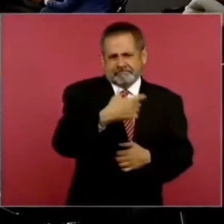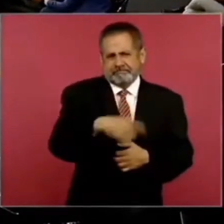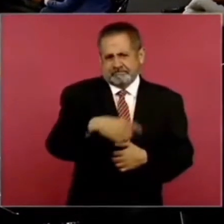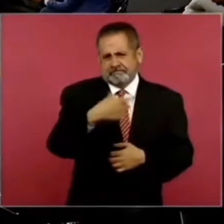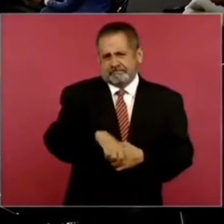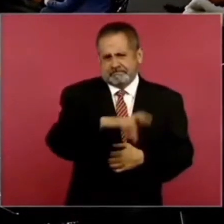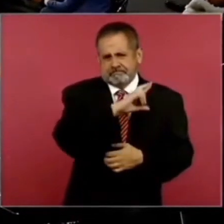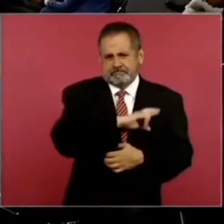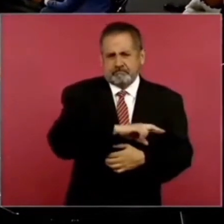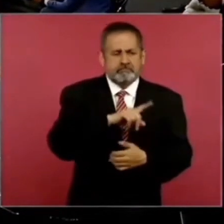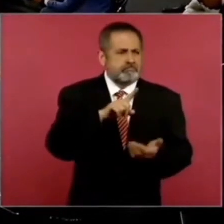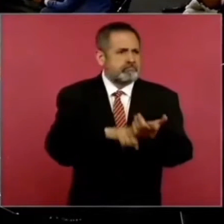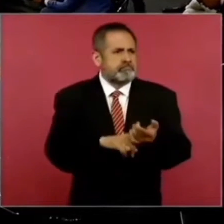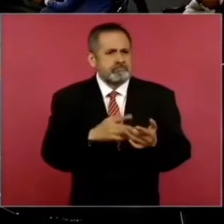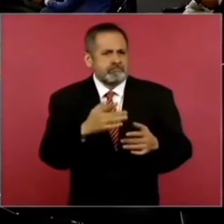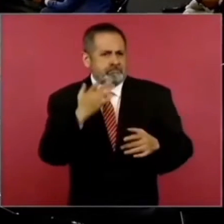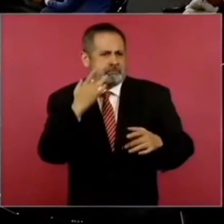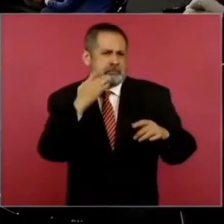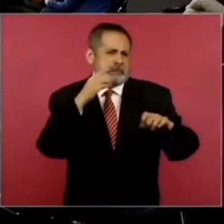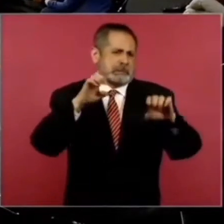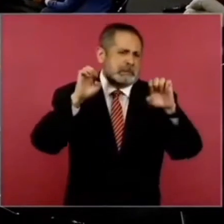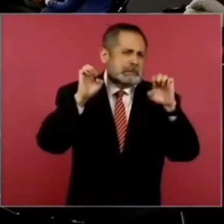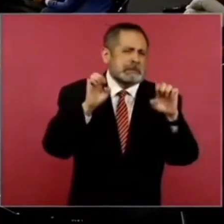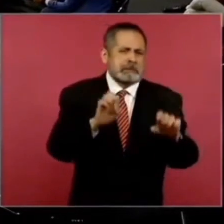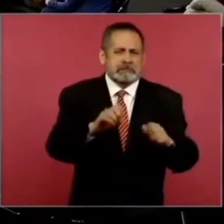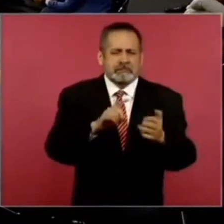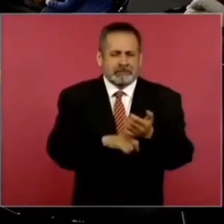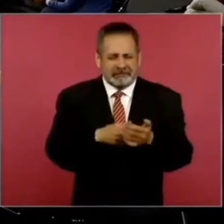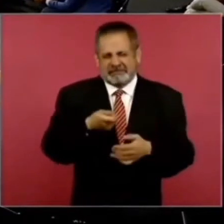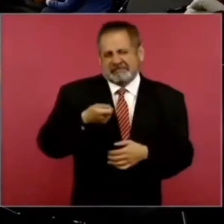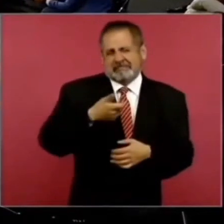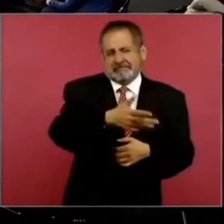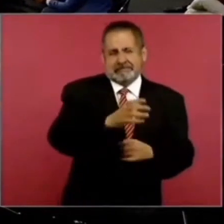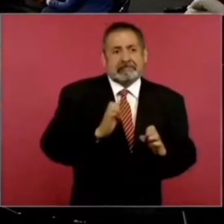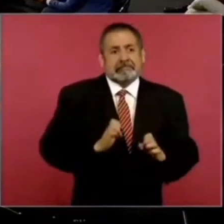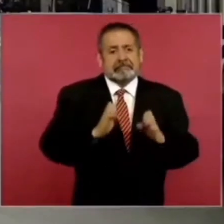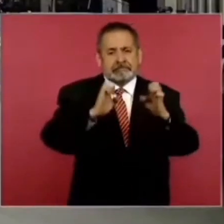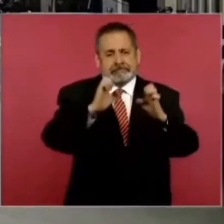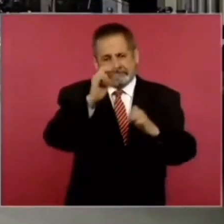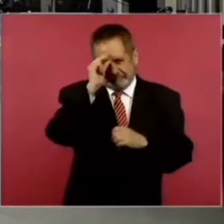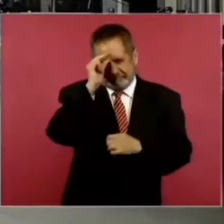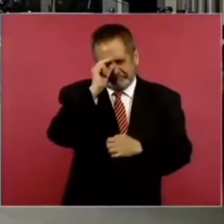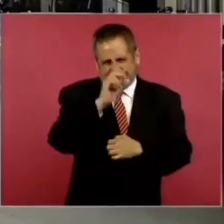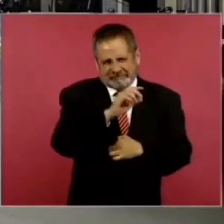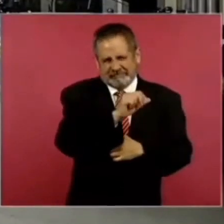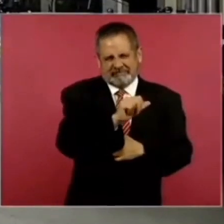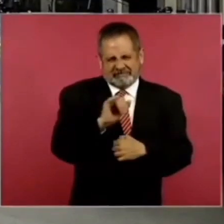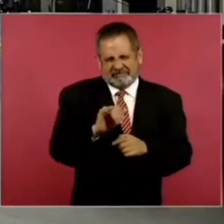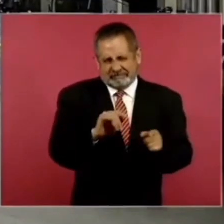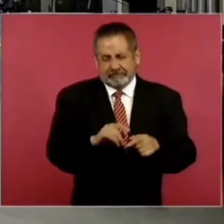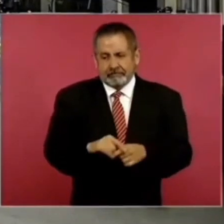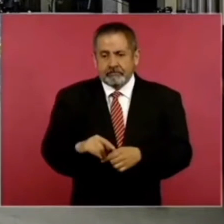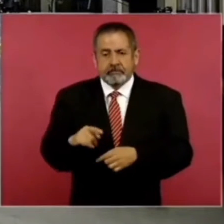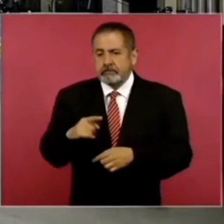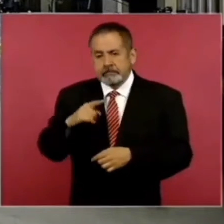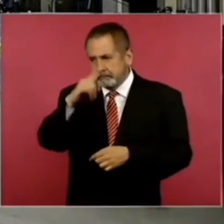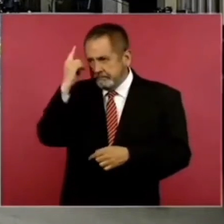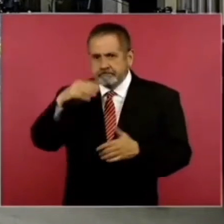están a todo lujo, son edificios inteligentes de difícil acceso, en donde